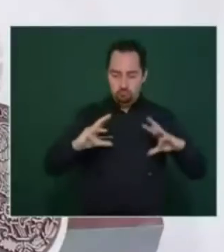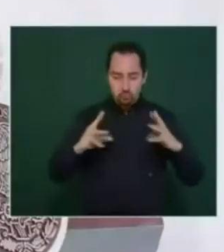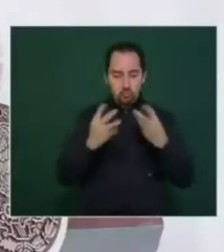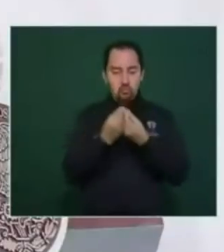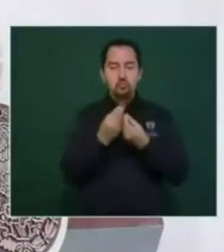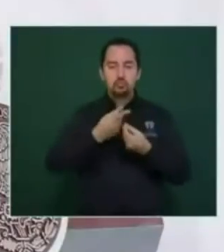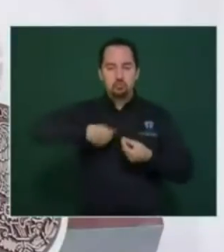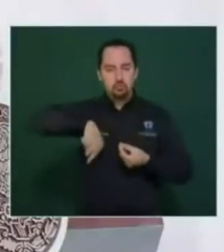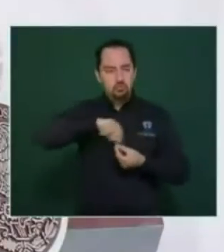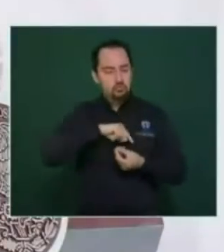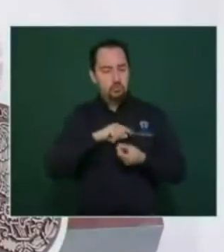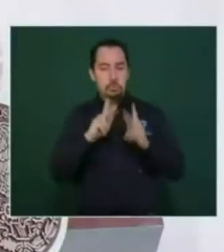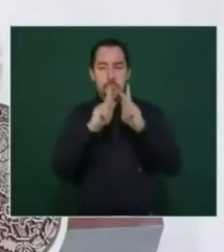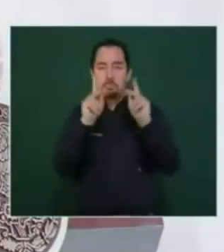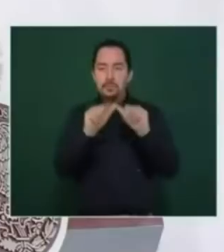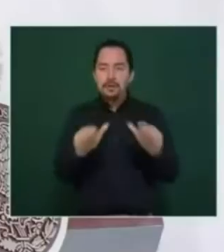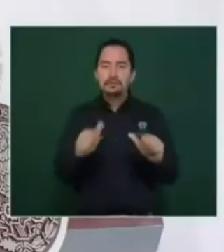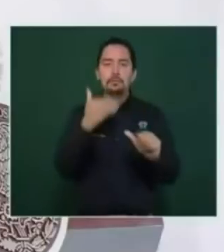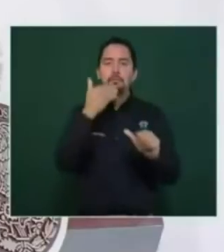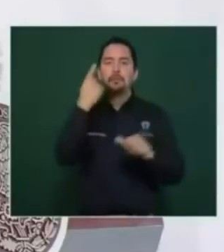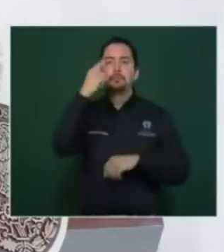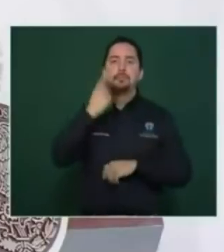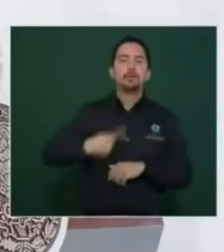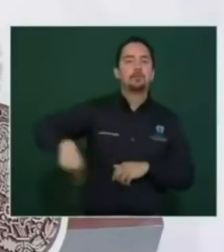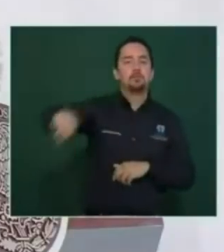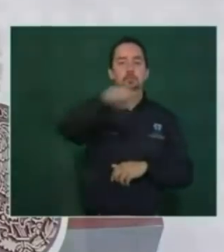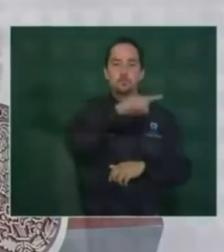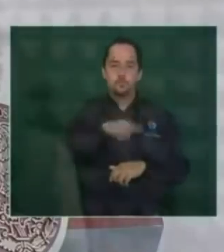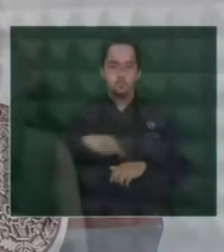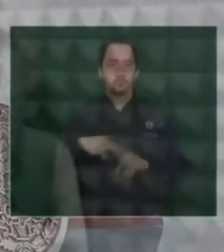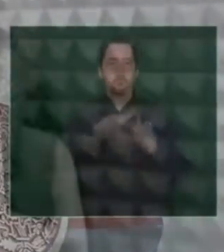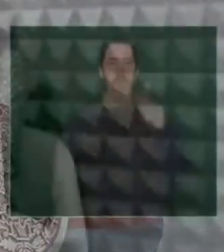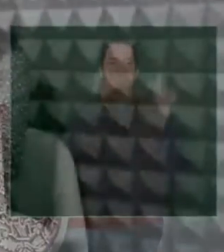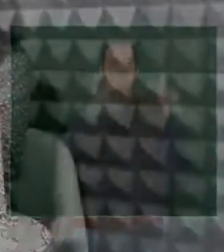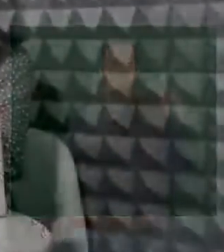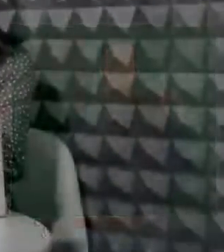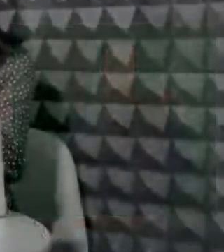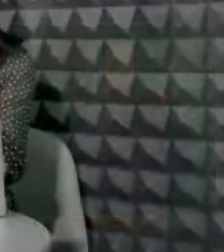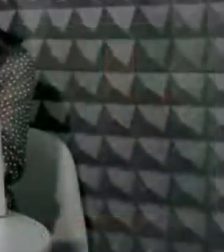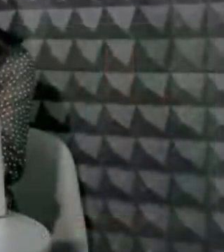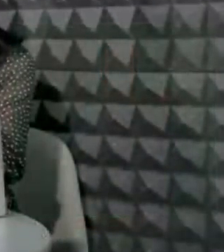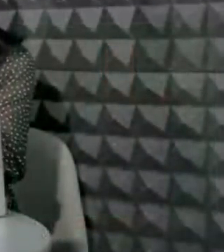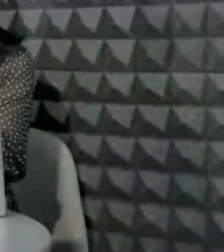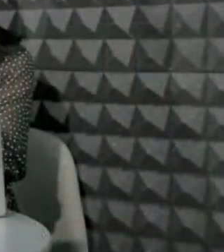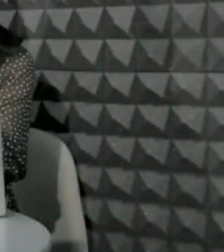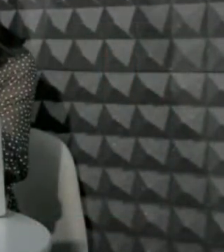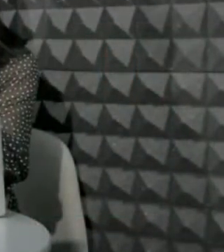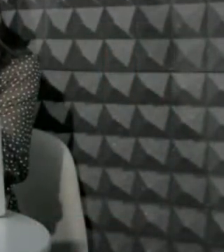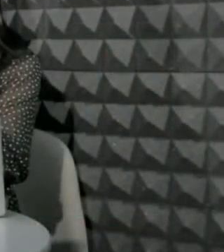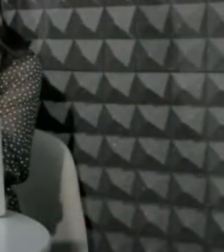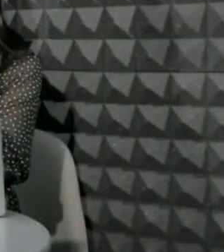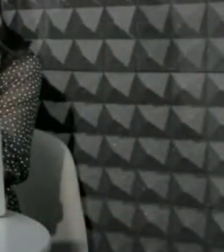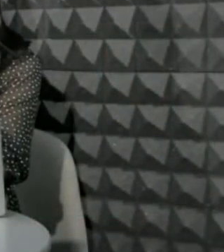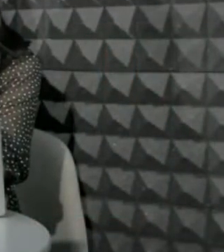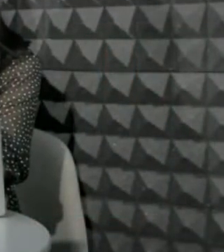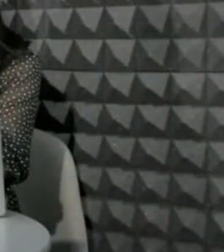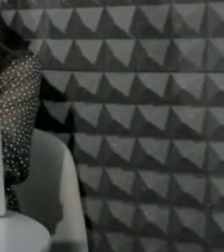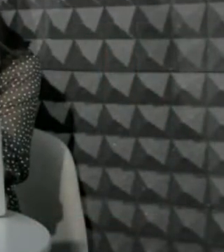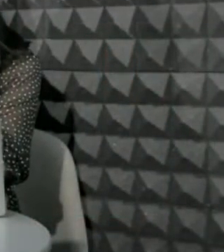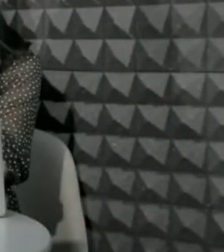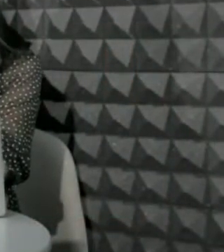de lograr la paz y el bien común de toda la nación mexicana. Y bueno, pues ahí está